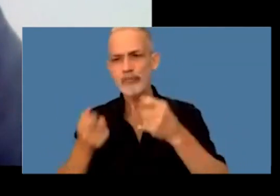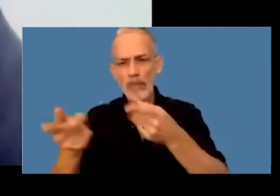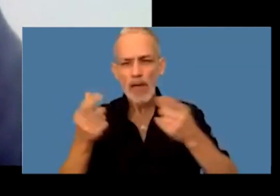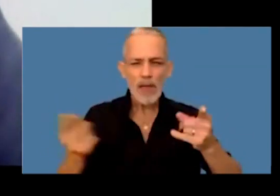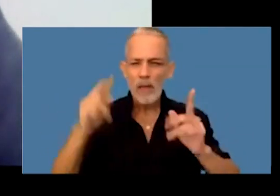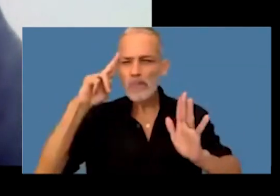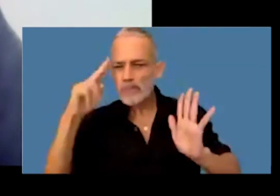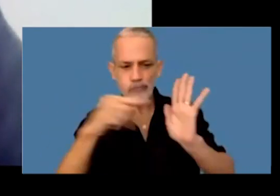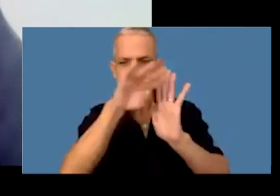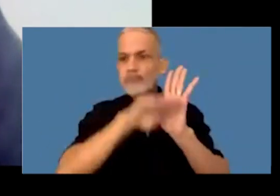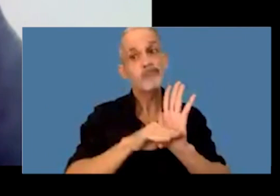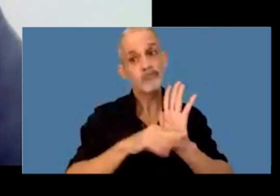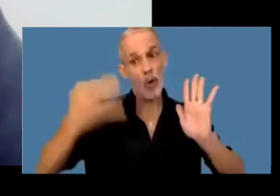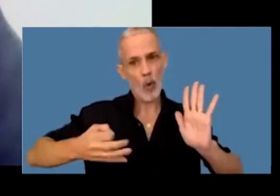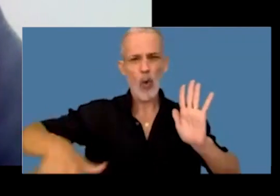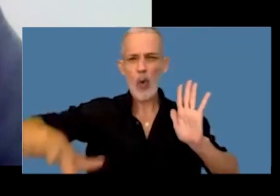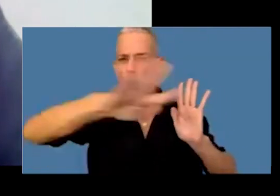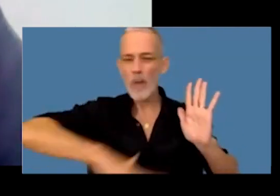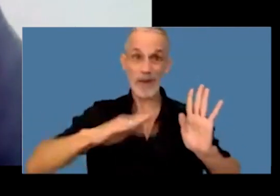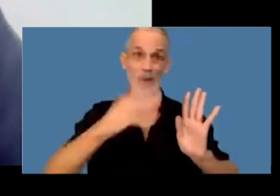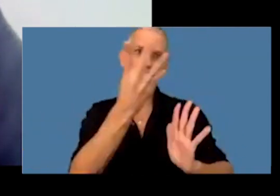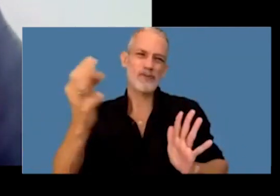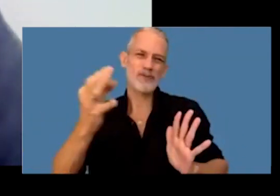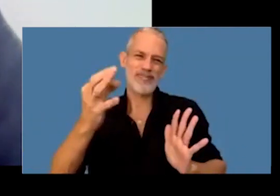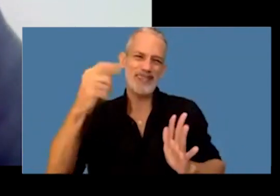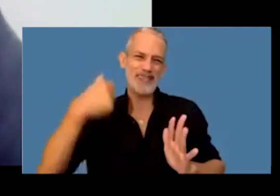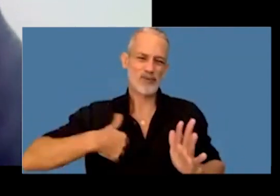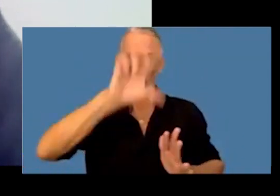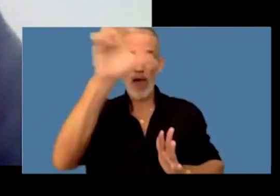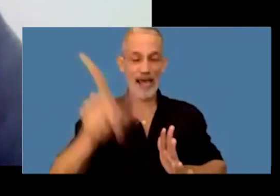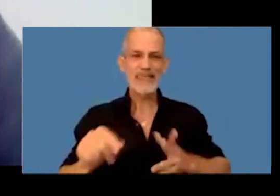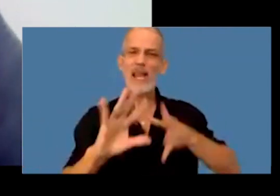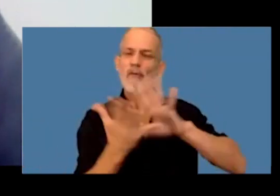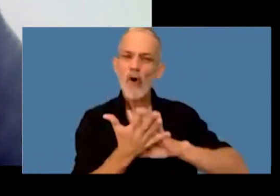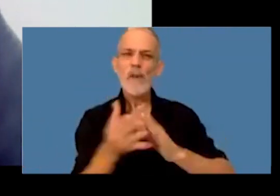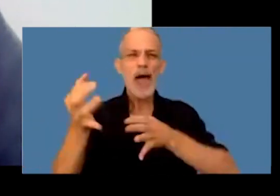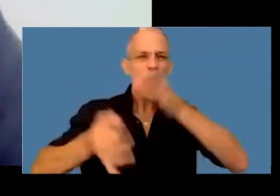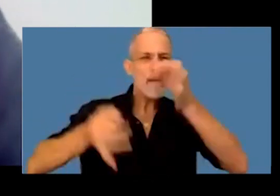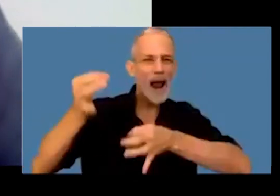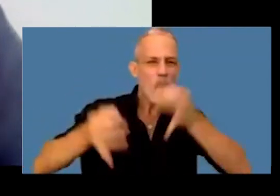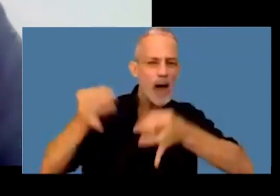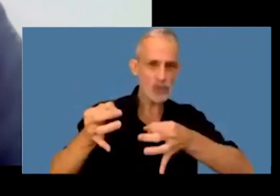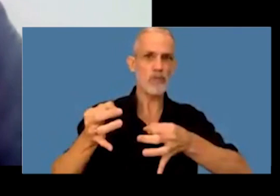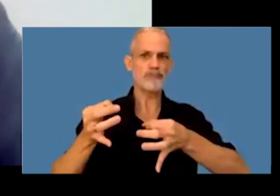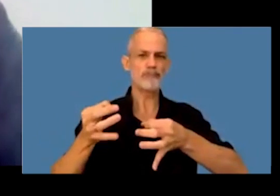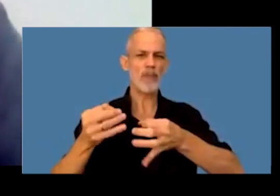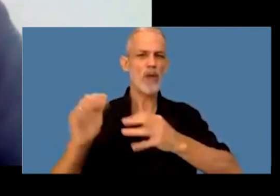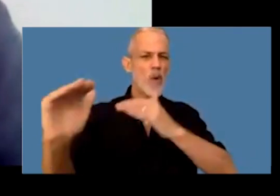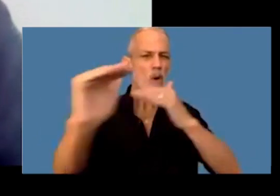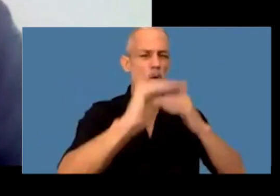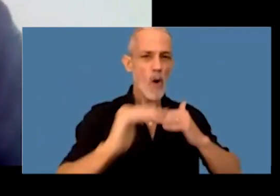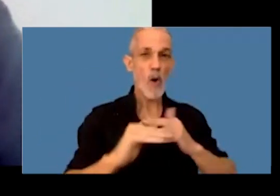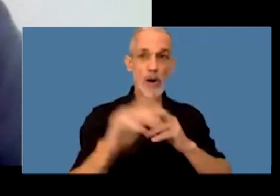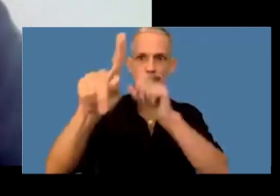las normativas y la forma de evaluar de la misma manera, ¿sí? Cada jurisdicción,